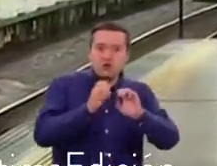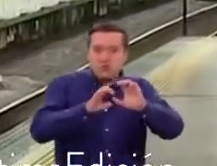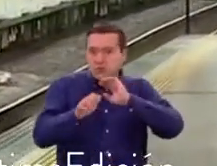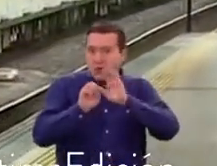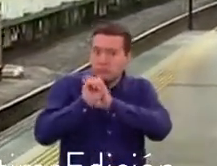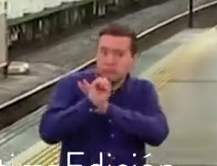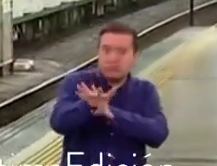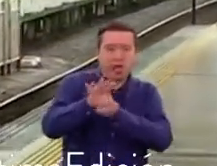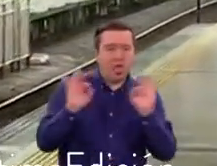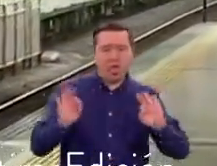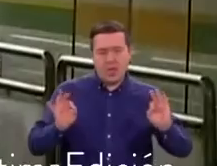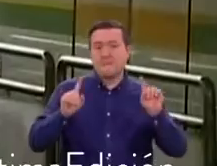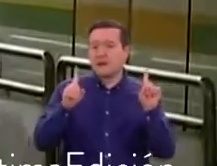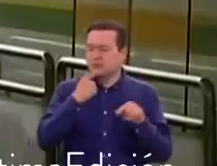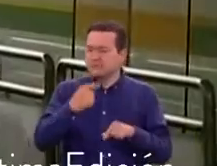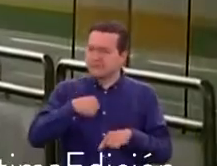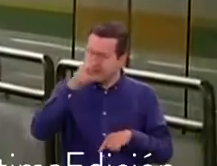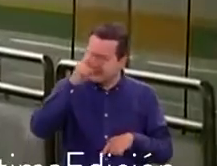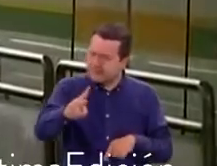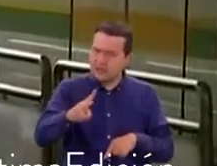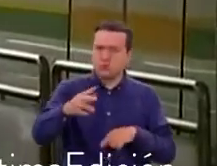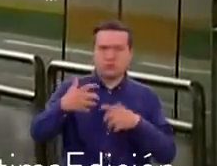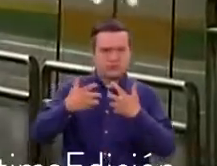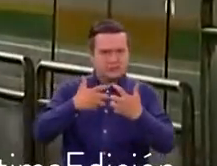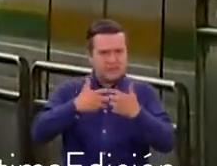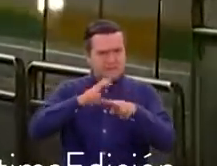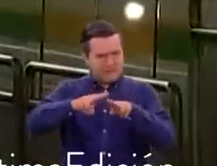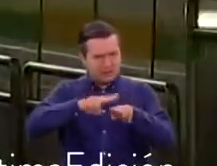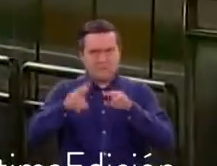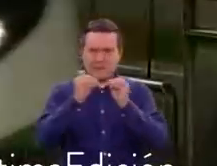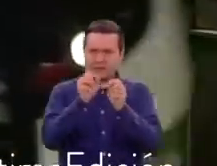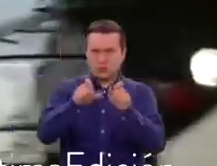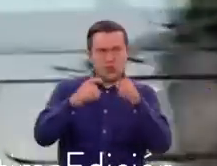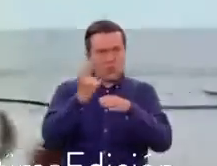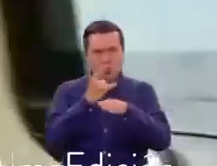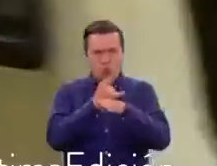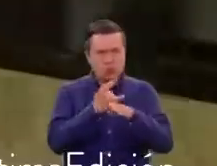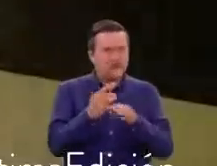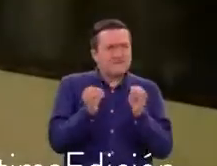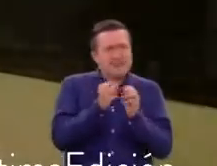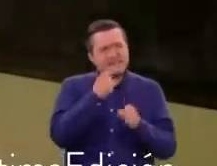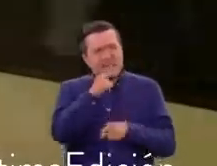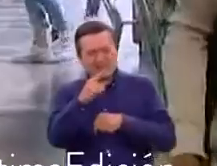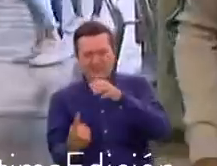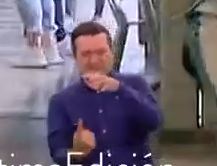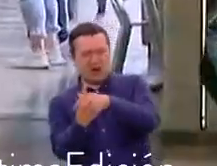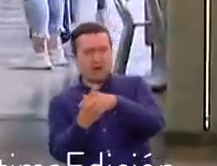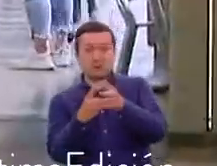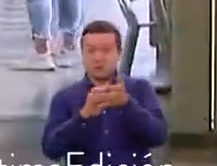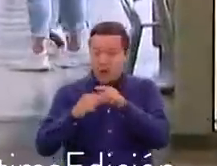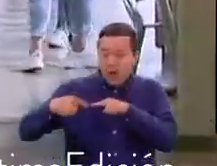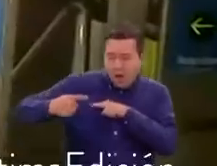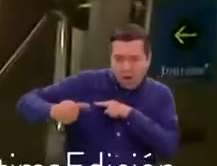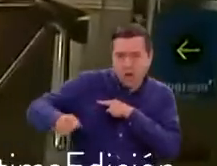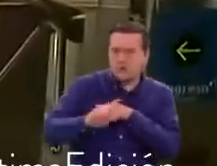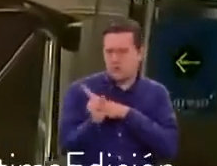respeto por el sistema y los usuarios, además de recordar que son hechos aislados que no representan la cultura metro, la cual es ejemplo en la región.